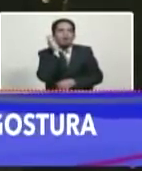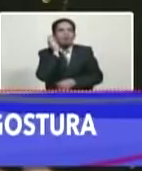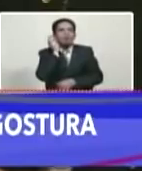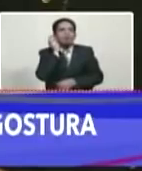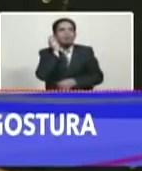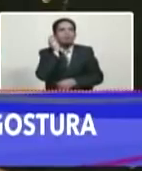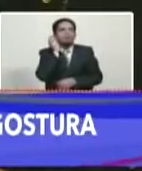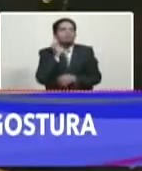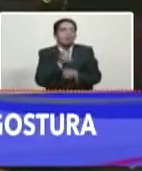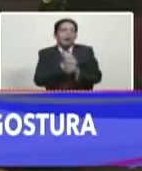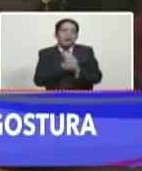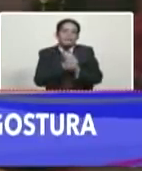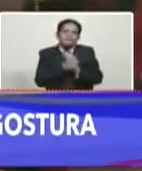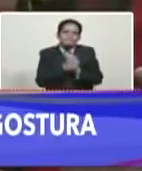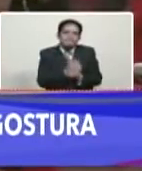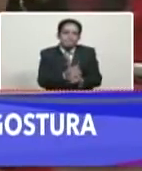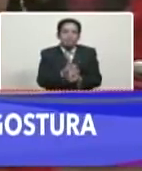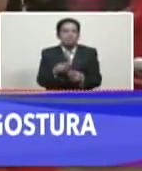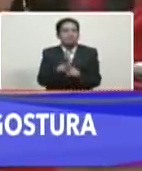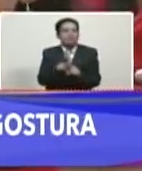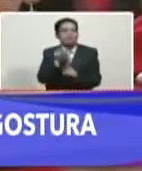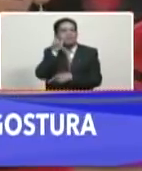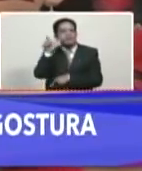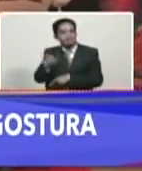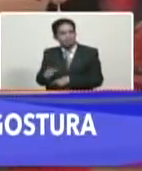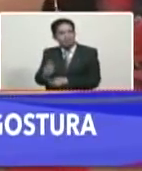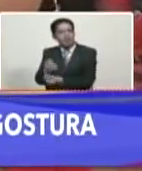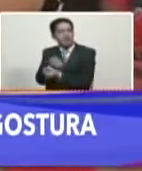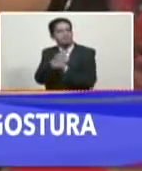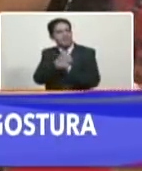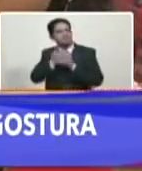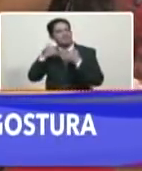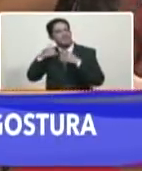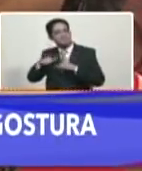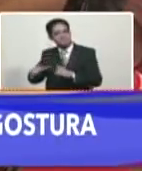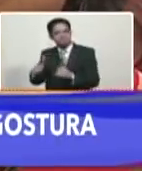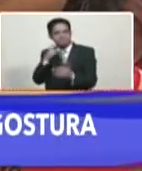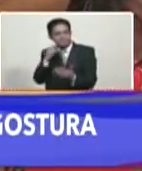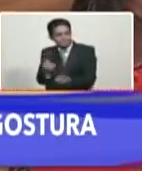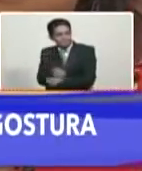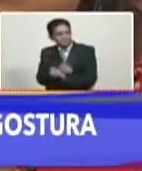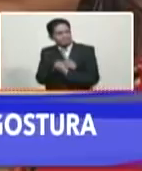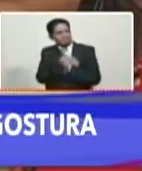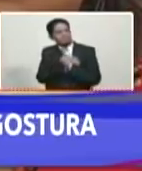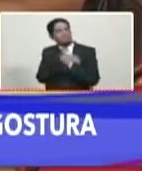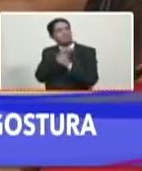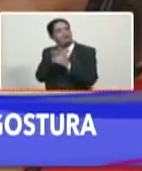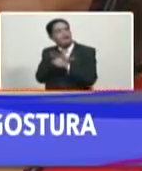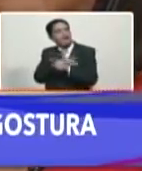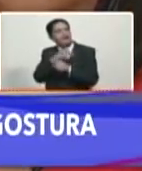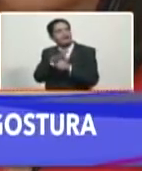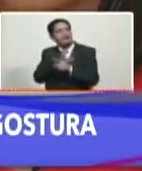Con amor, como quien abraza a un hijo, una hija, un nieto, una nieta, con amor, con cariño.